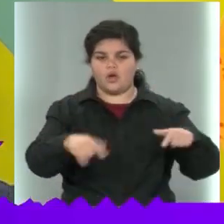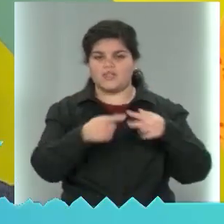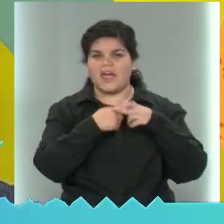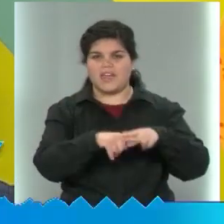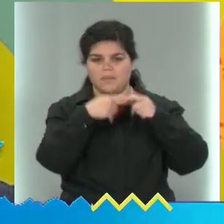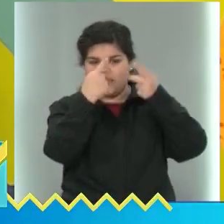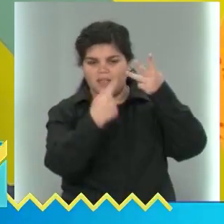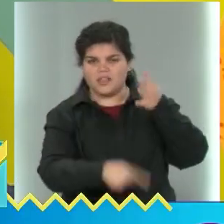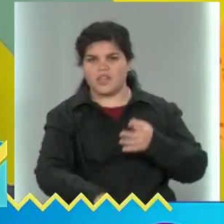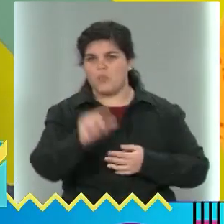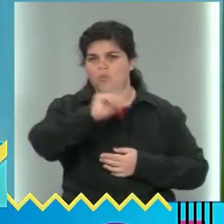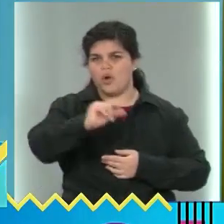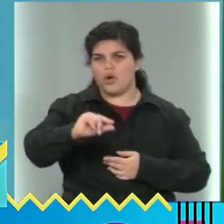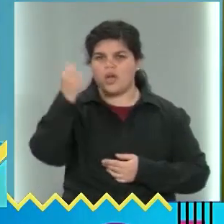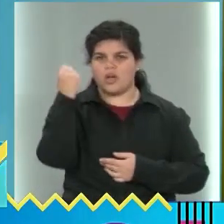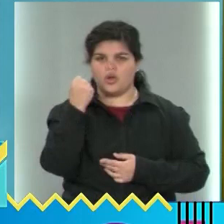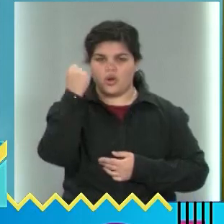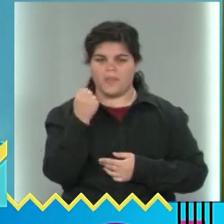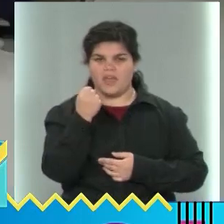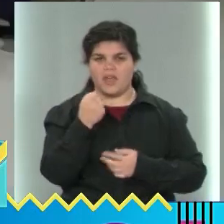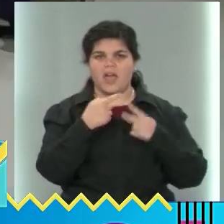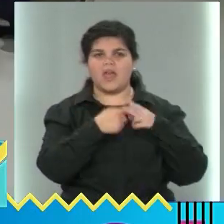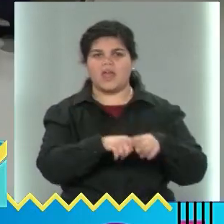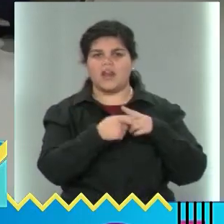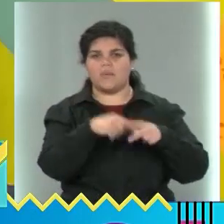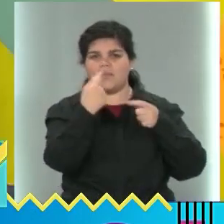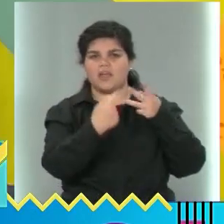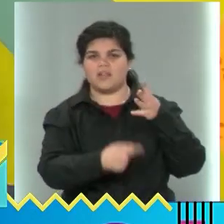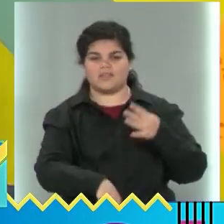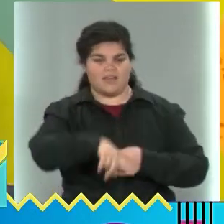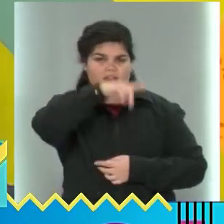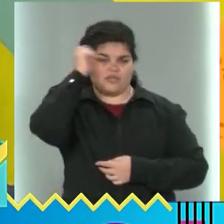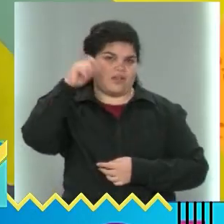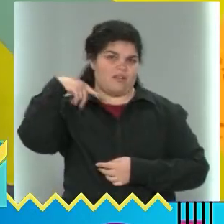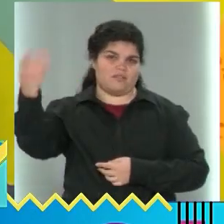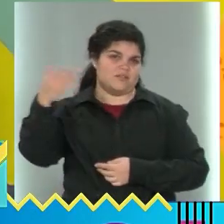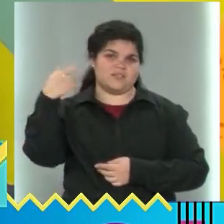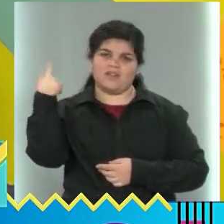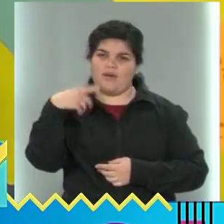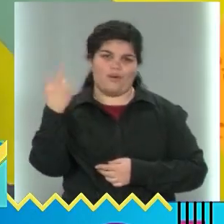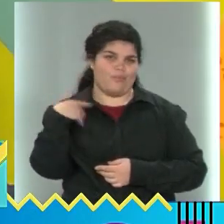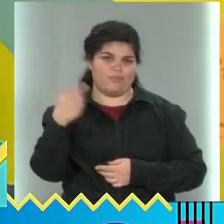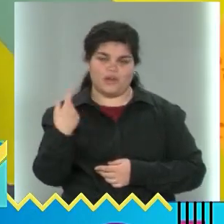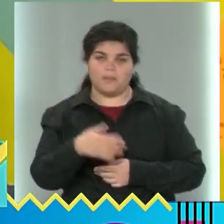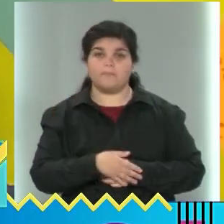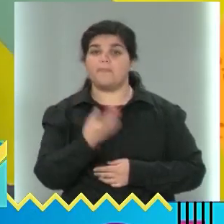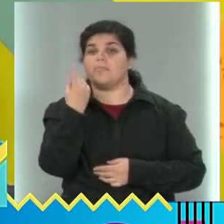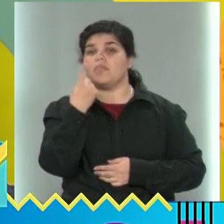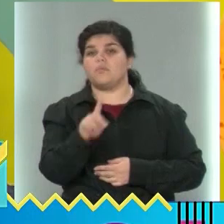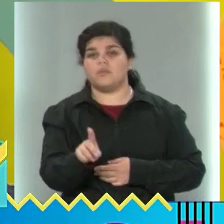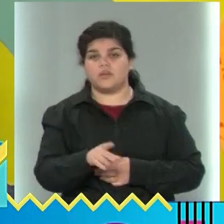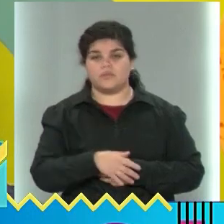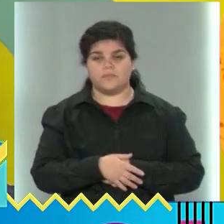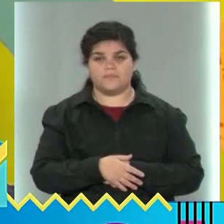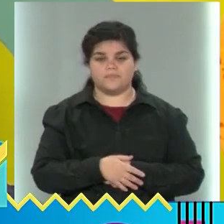el tema económico, fundamentalmente las herramientas son de nivel nacional, pero dentro de esas pocas herramientas